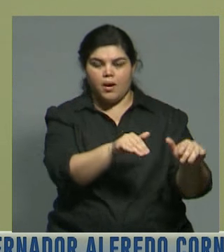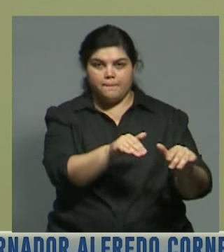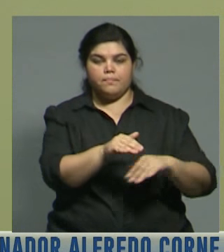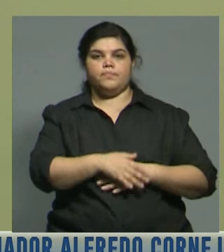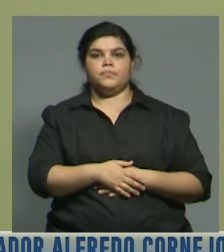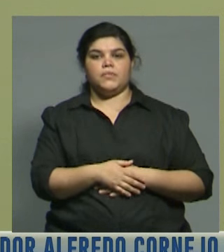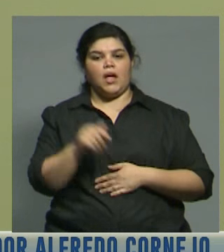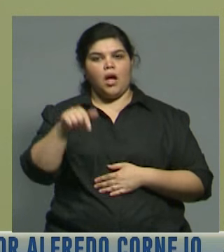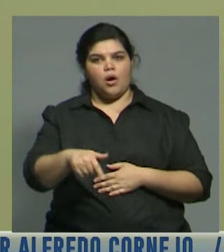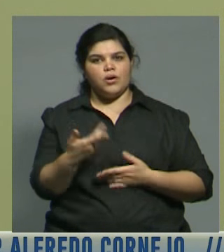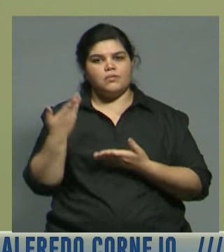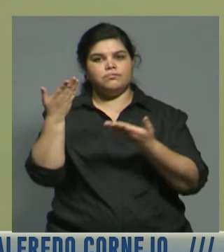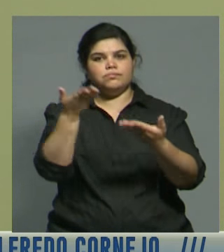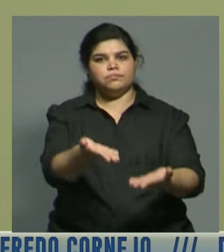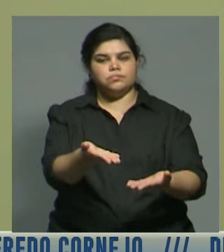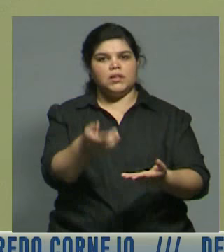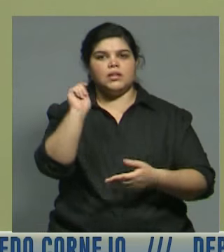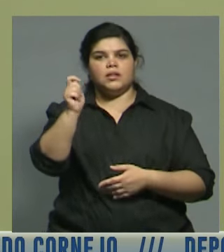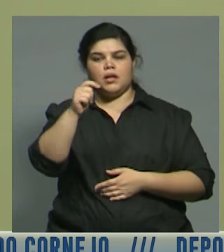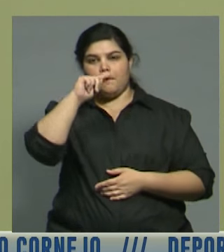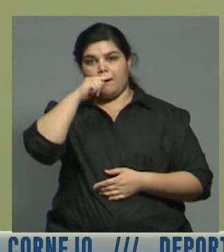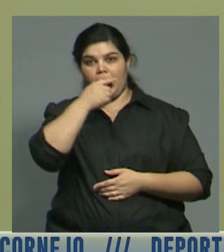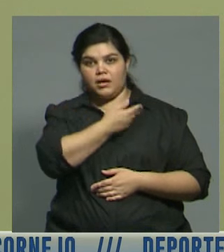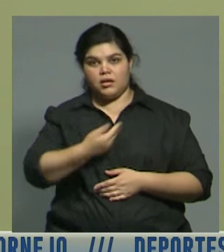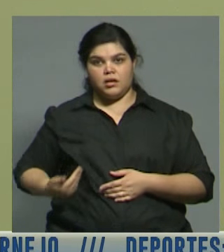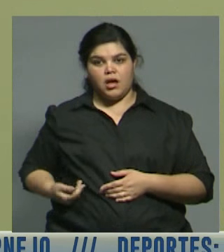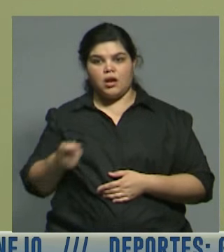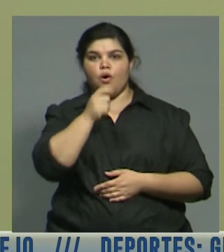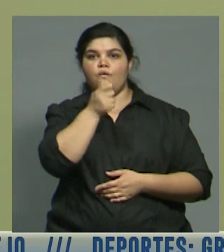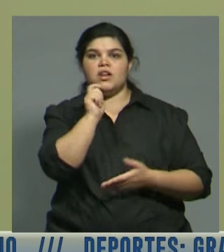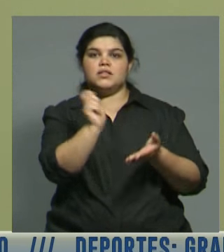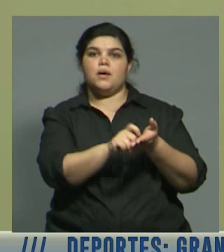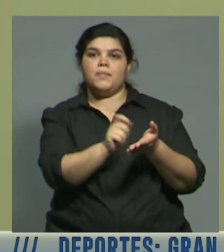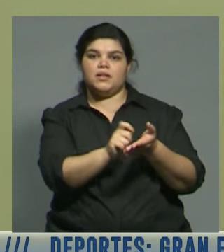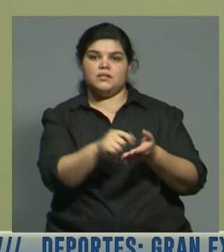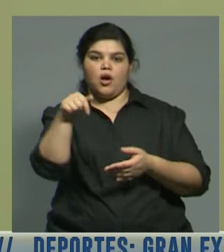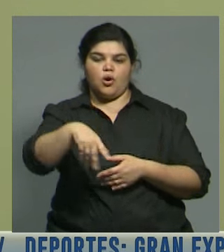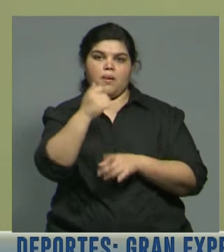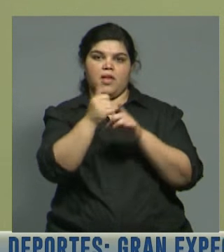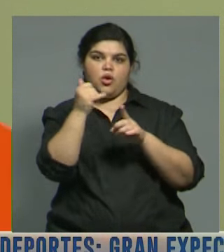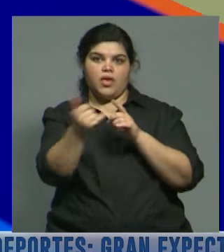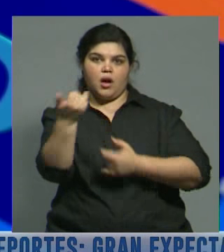compartamos algunos minutos de lo que decía Mauricio Macri justamente en la conferencia de prensa de hoy al mediodía.